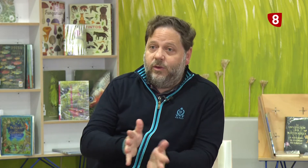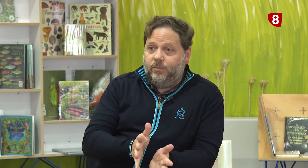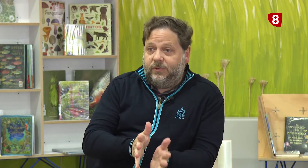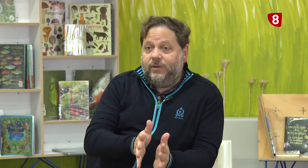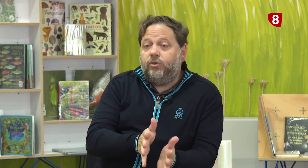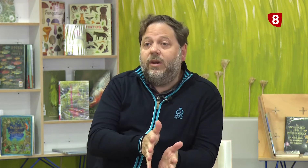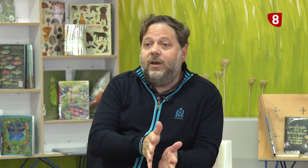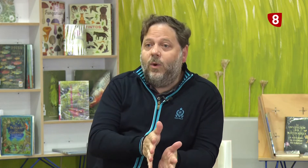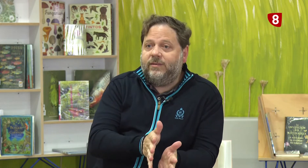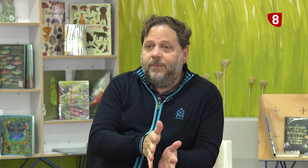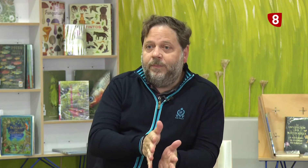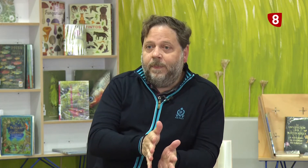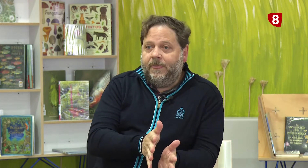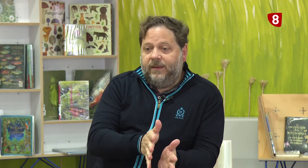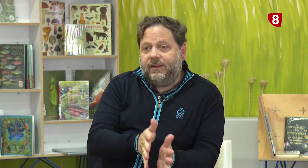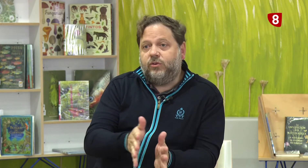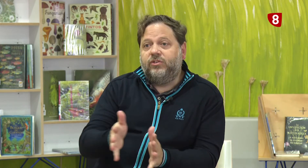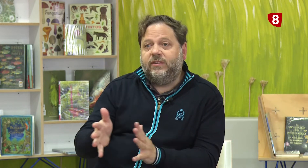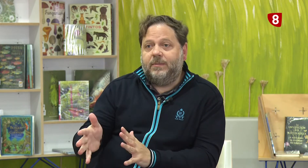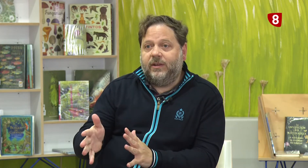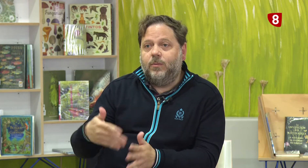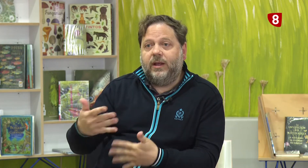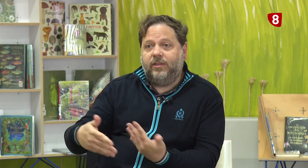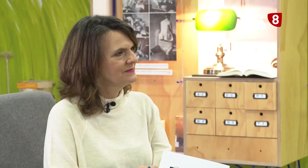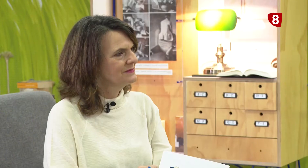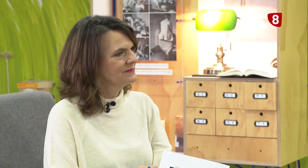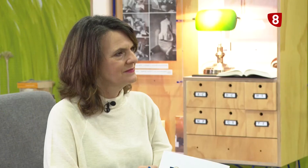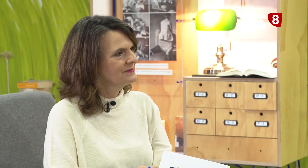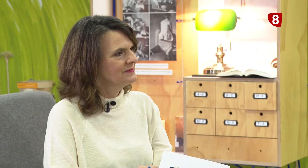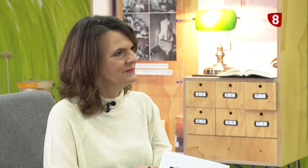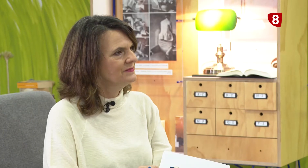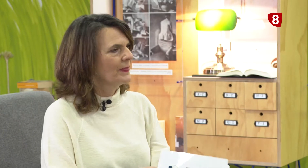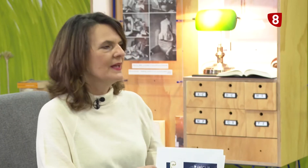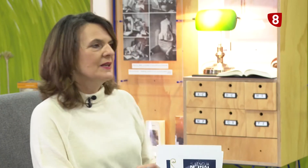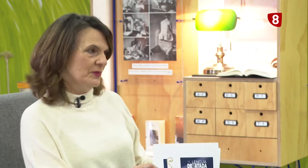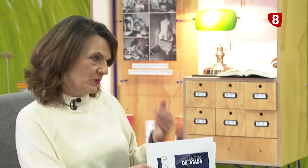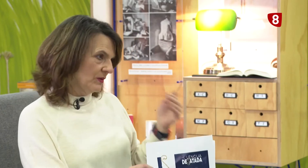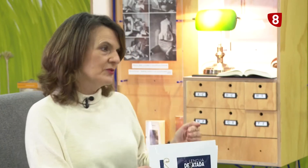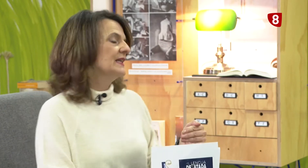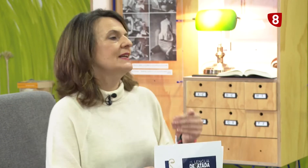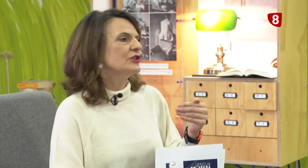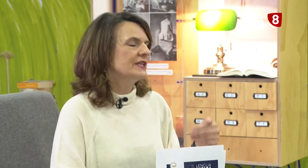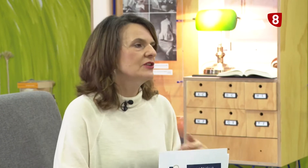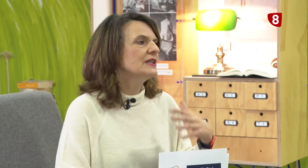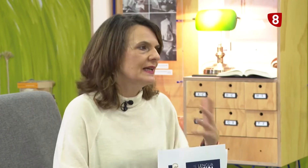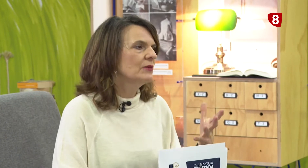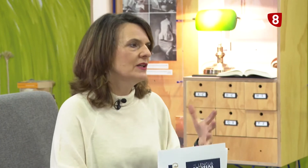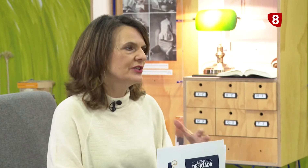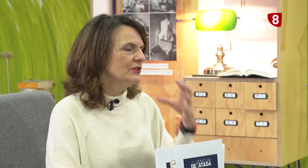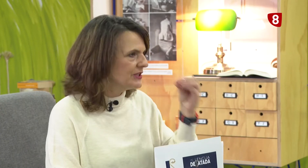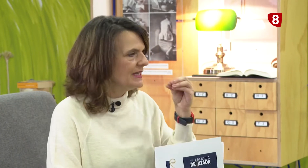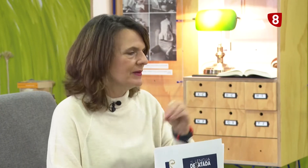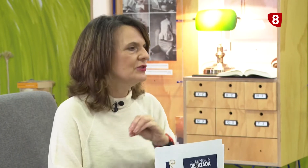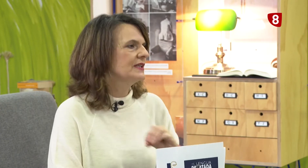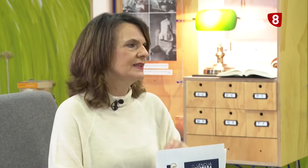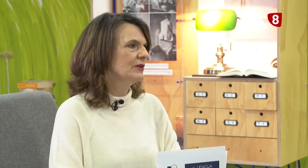comunicación no son lenguas, en este caso son sistemas de comunicación adaptados a este colectivo. Pero cuando hablamos de los signos, de la lengua de